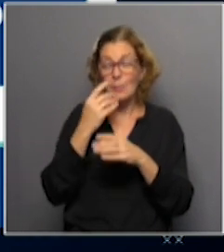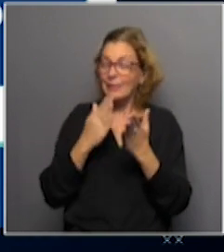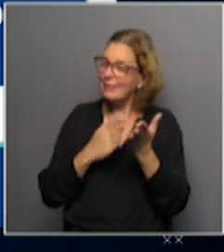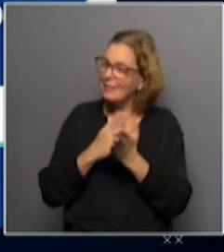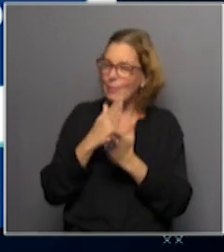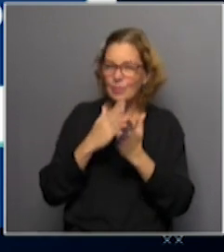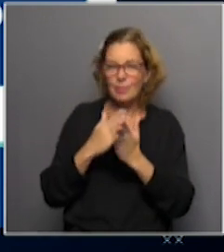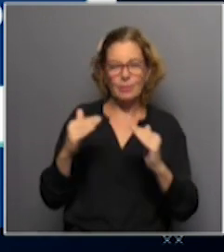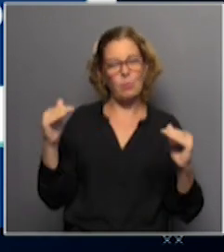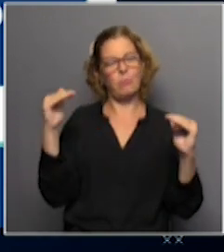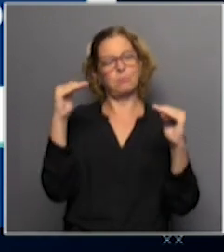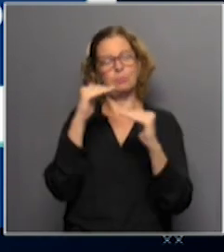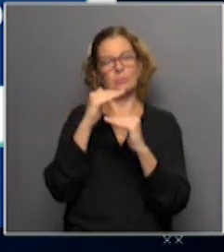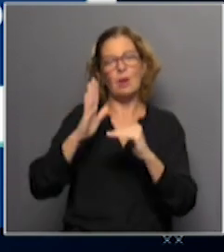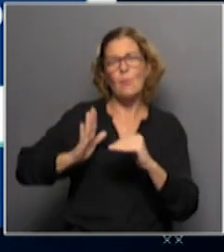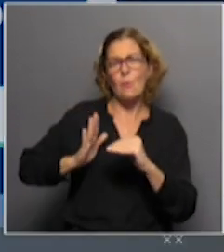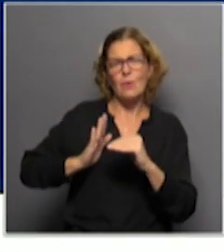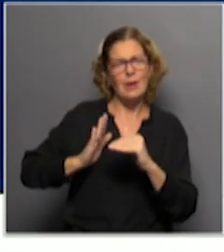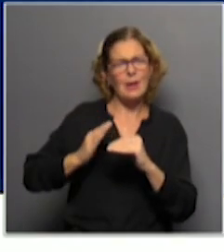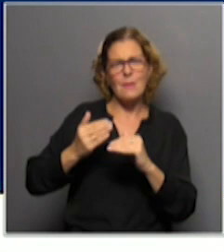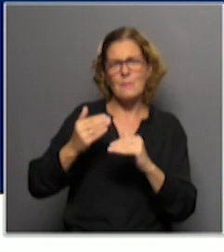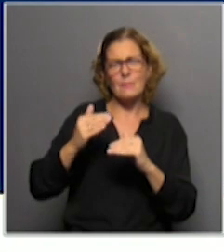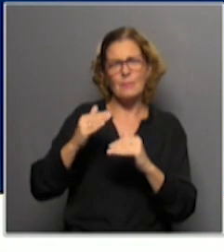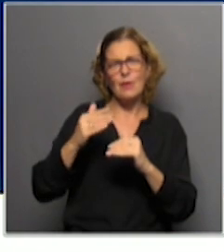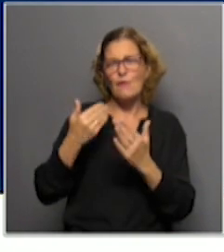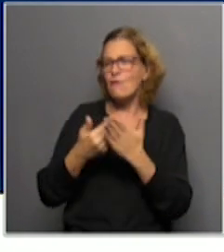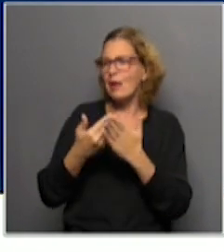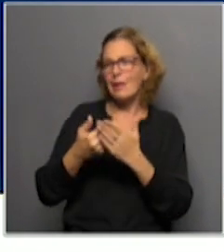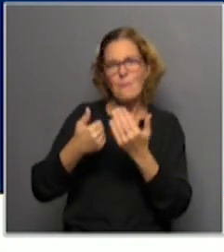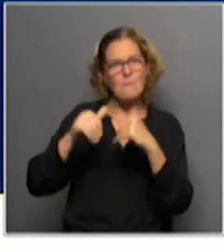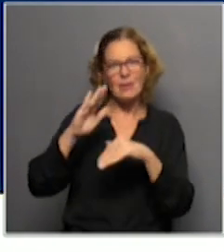está, bueno, las mujeres tienen un mayor nivel de desempleo?